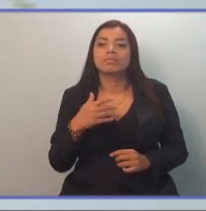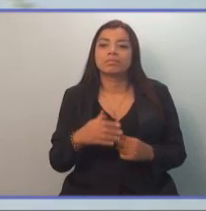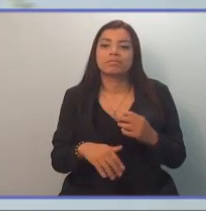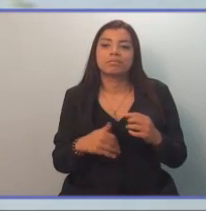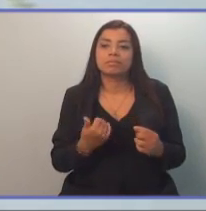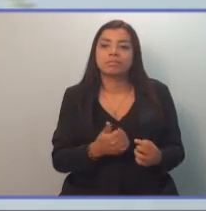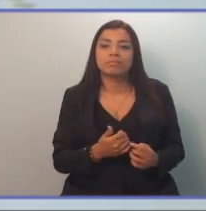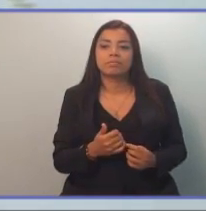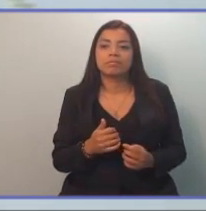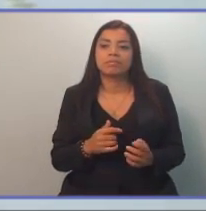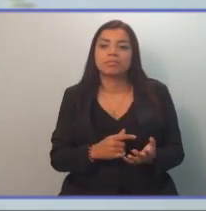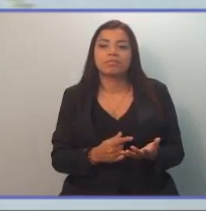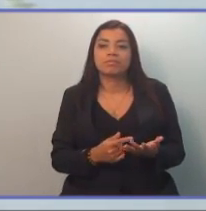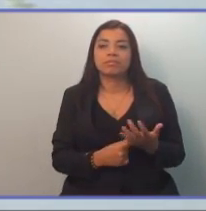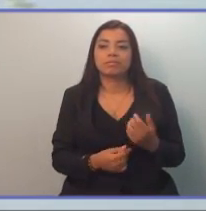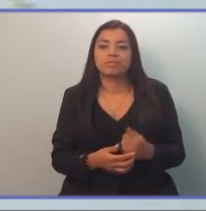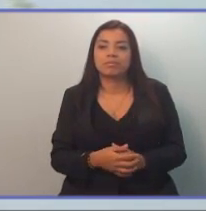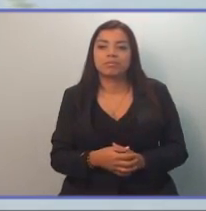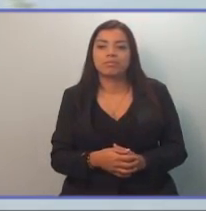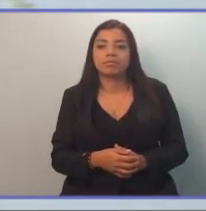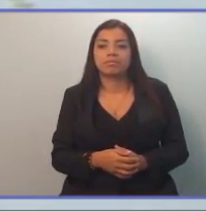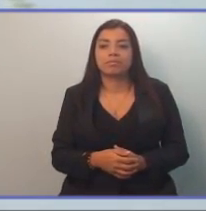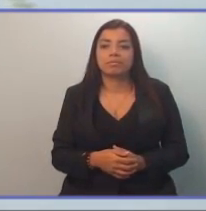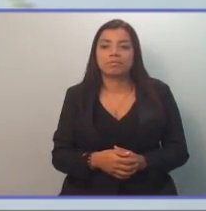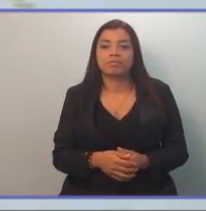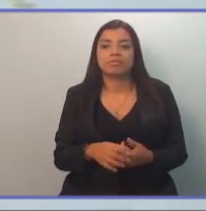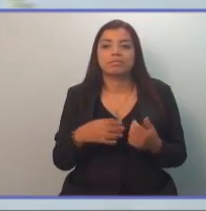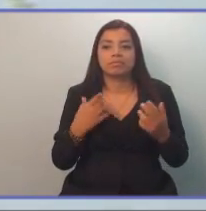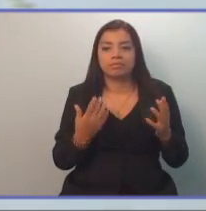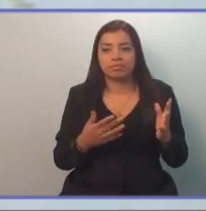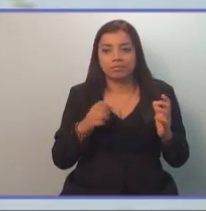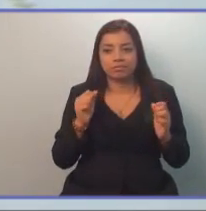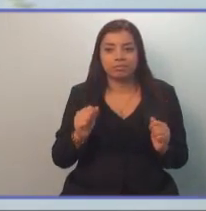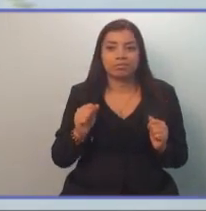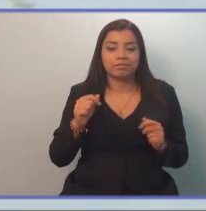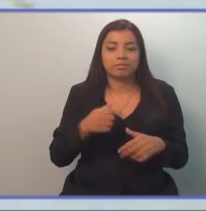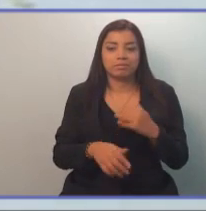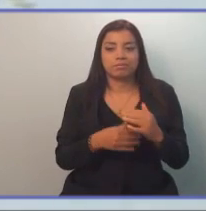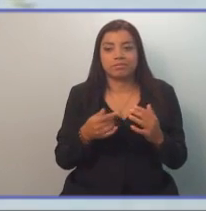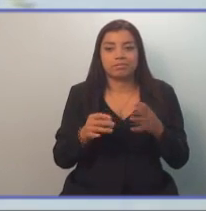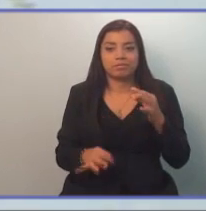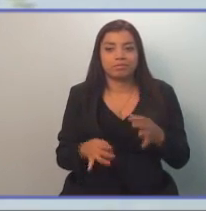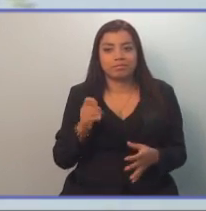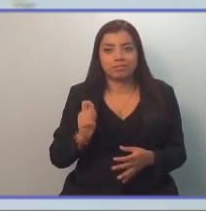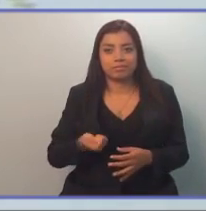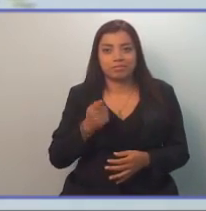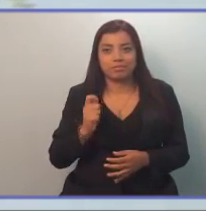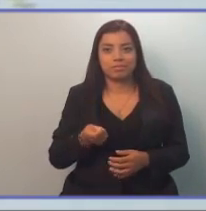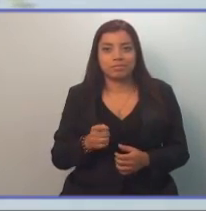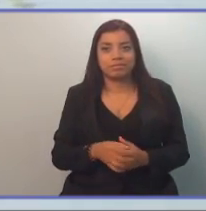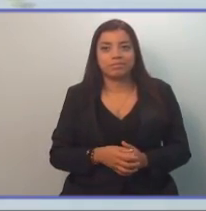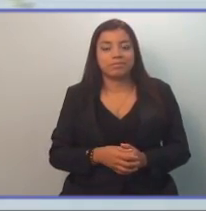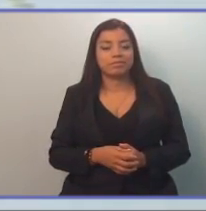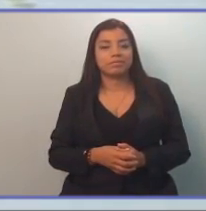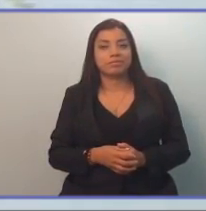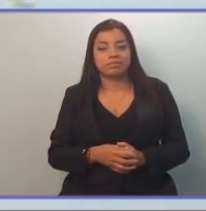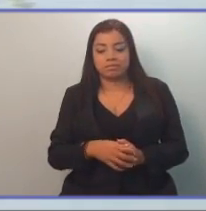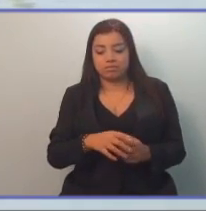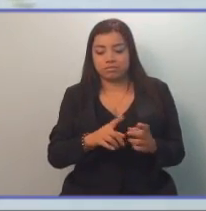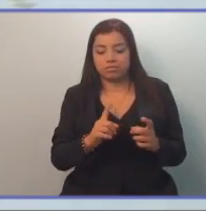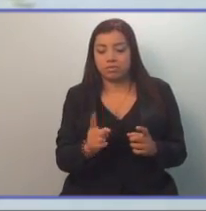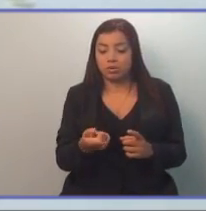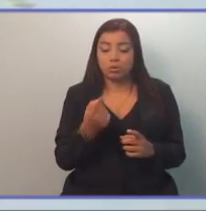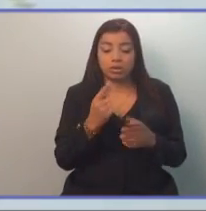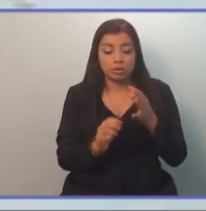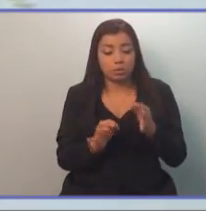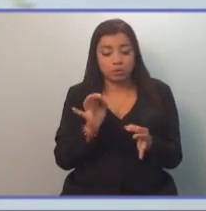y denuncias que se tienen por los medios pertinentes o el juez actúa de oficio en determinados casos. El único